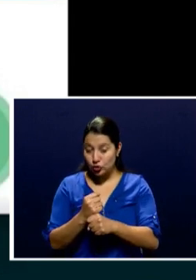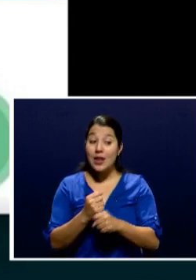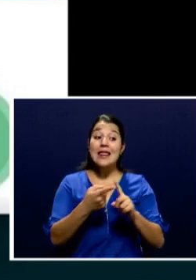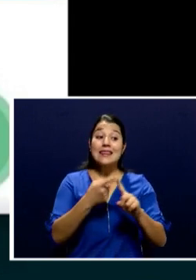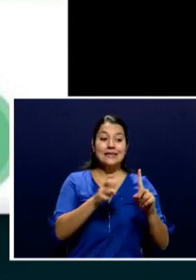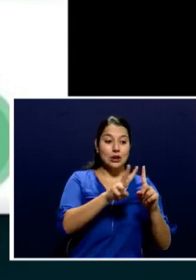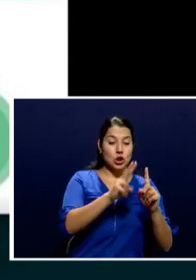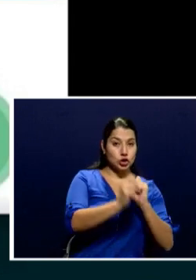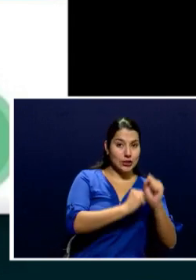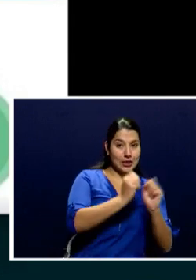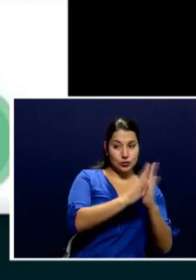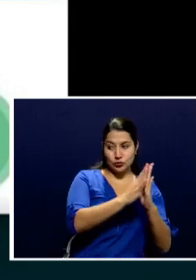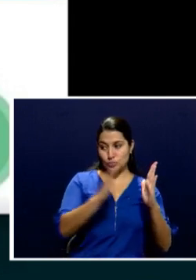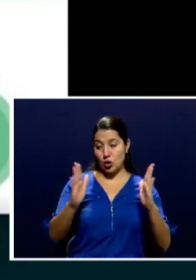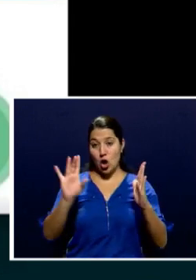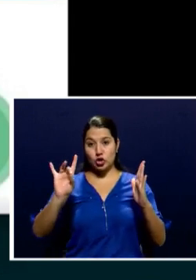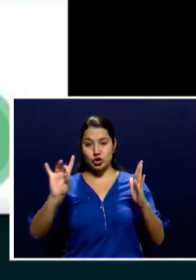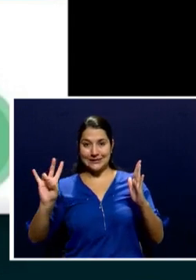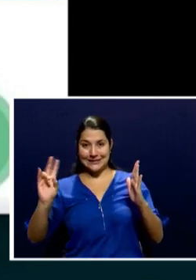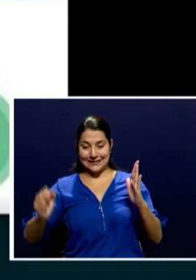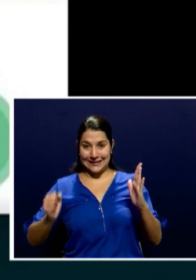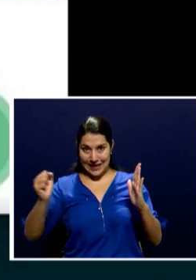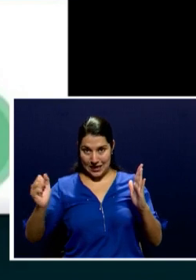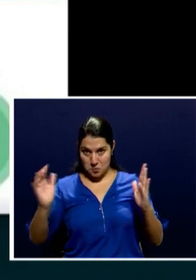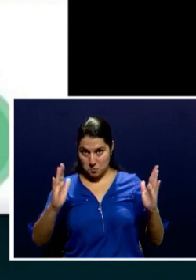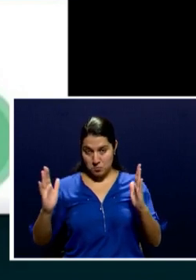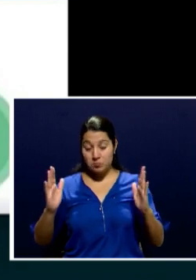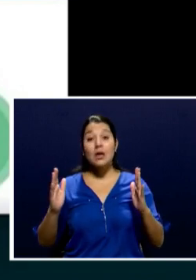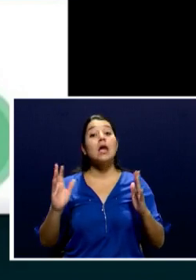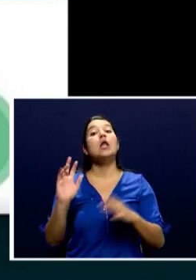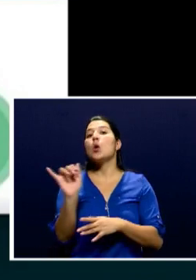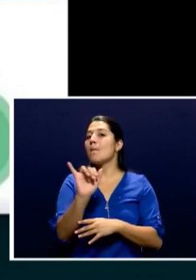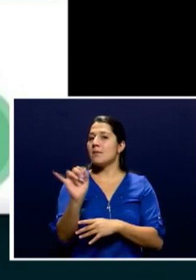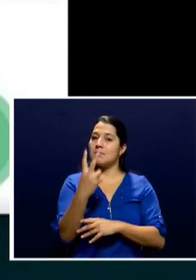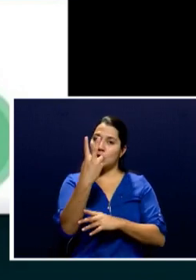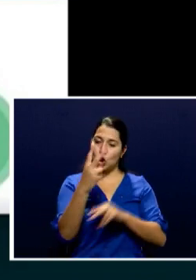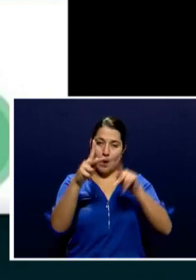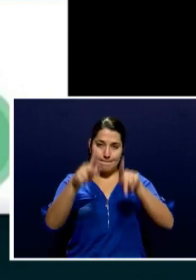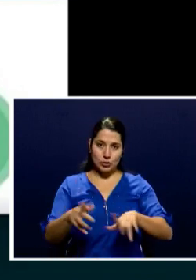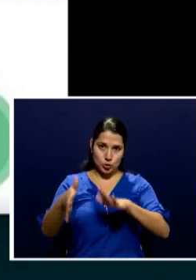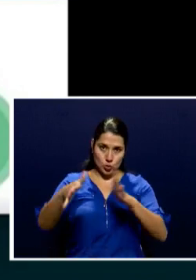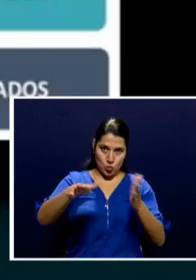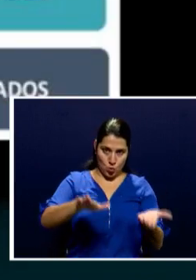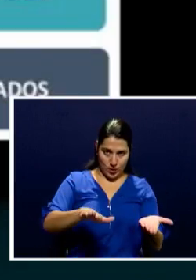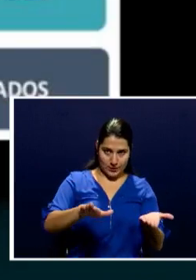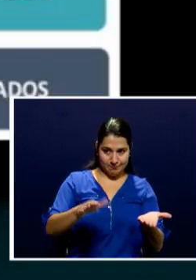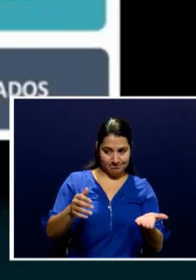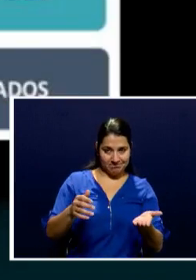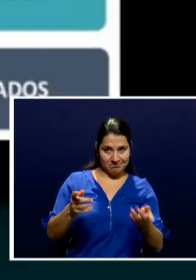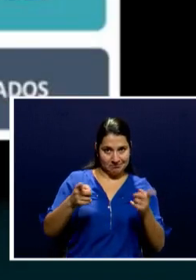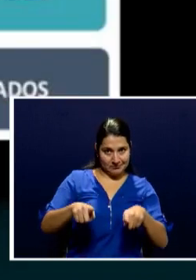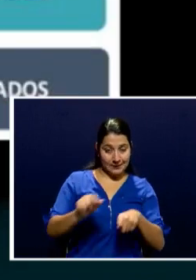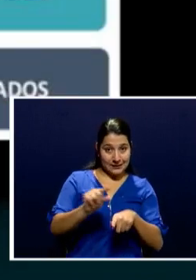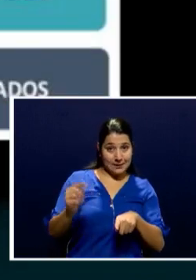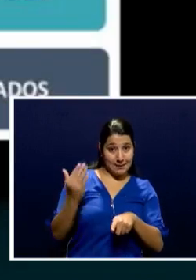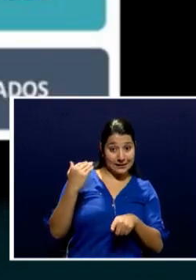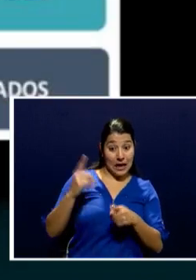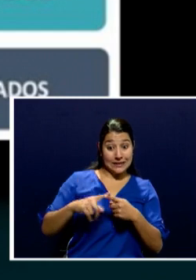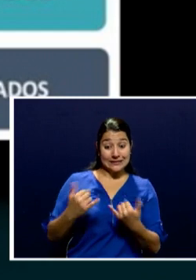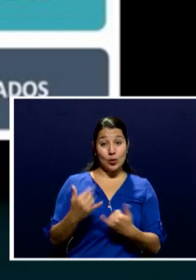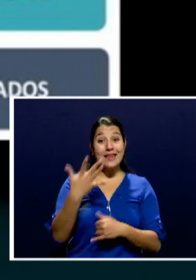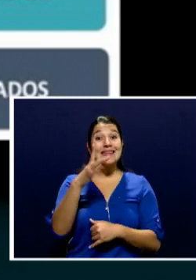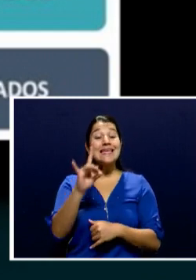los 2 años hasta los 87 años. Se reportan los mismos 2 fallecidos de la semana anterior. A la fecha, 18 son